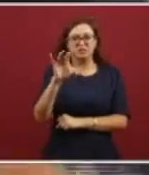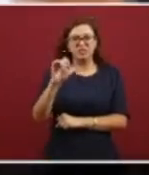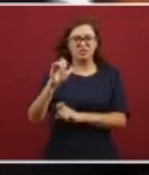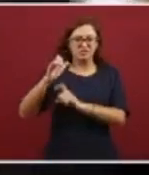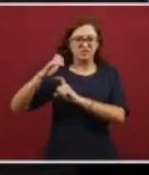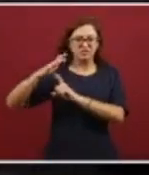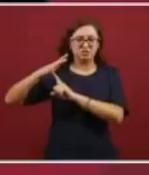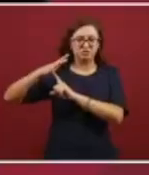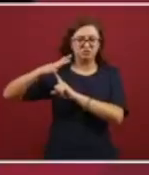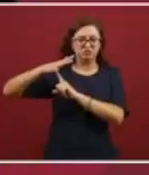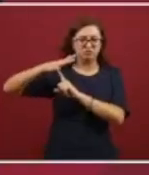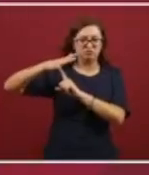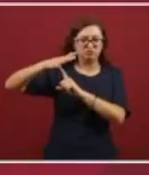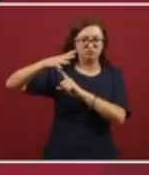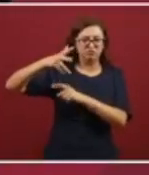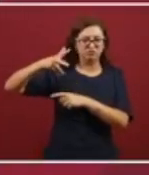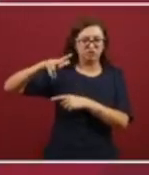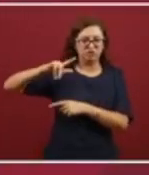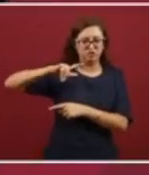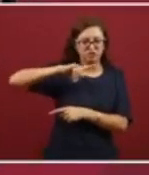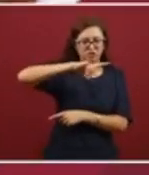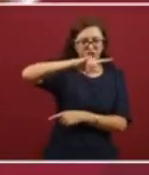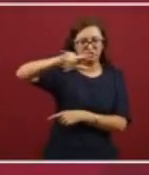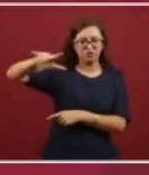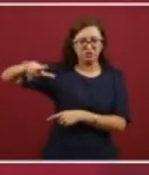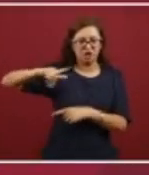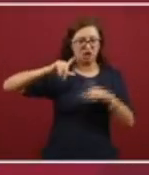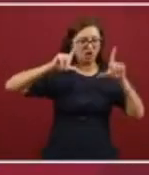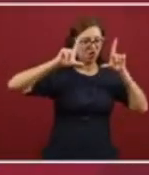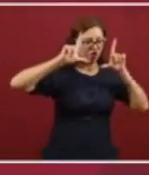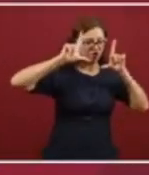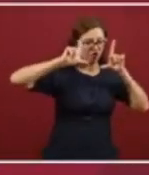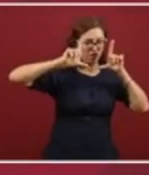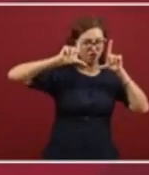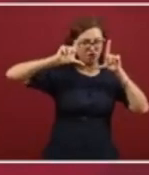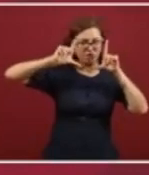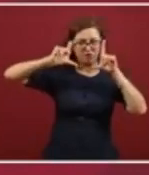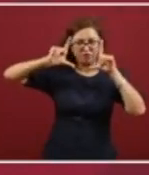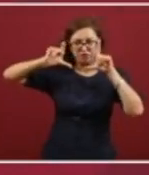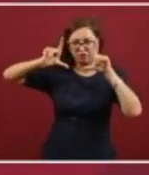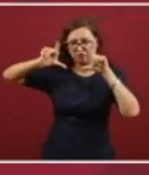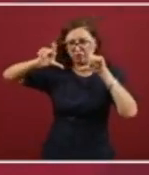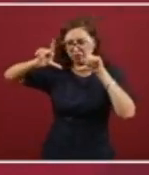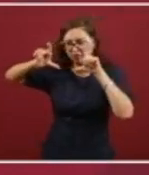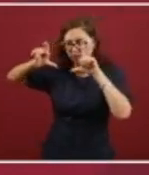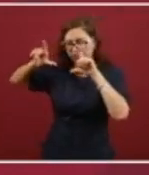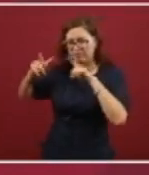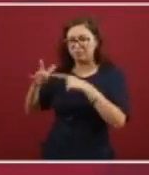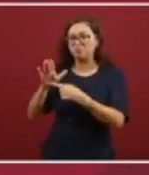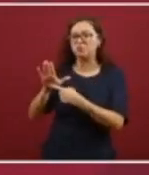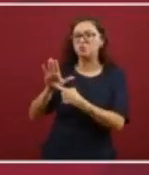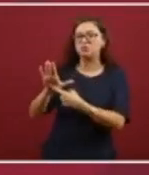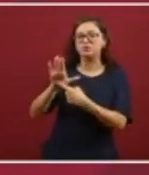para tener fotografías, pruebas de que se está trabajando